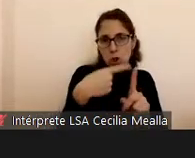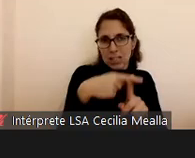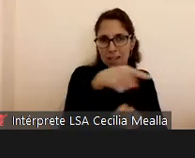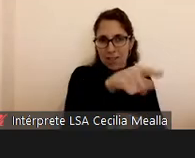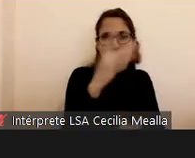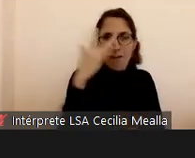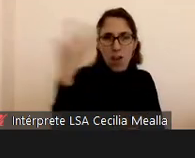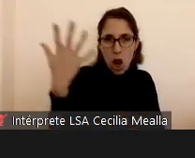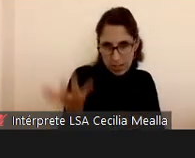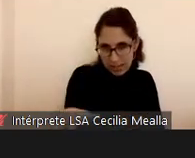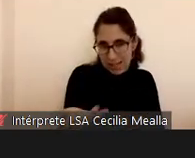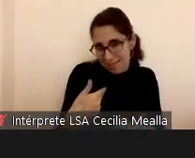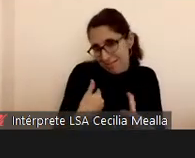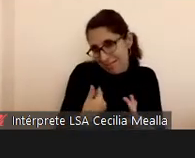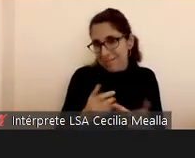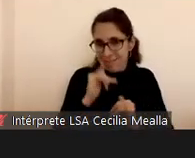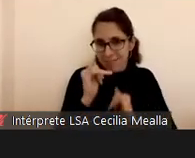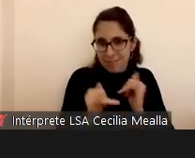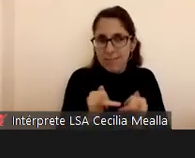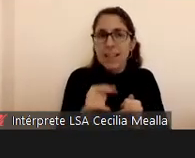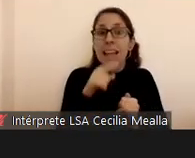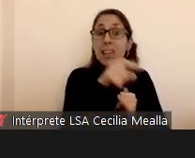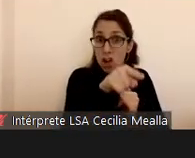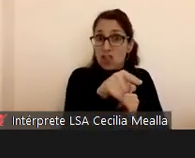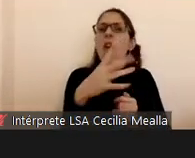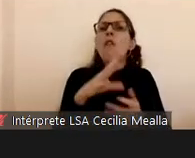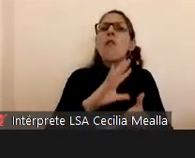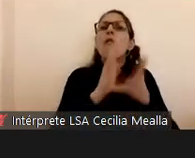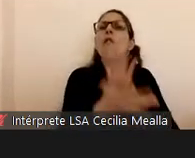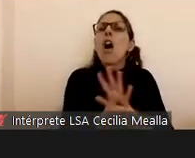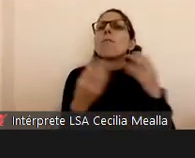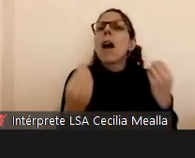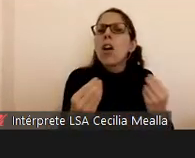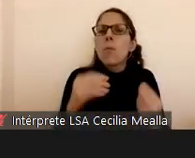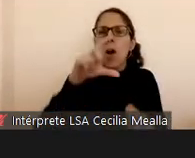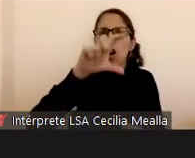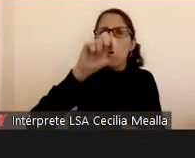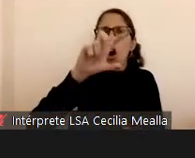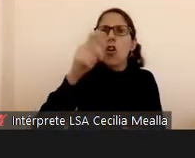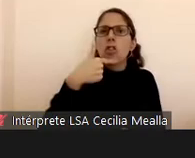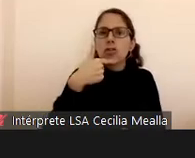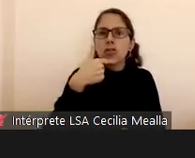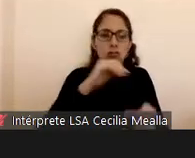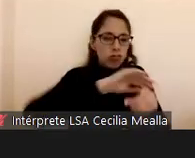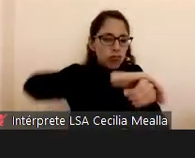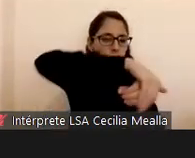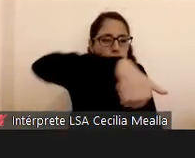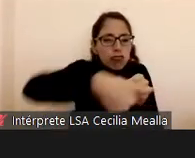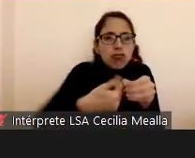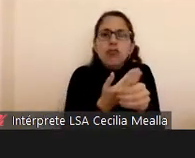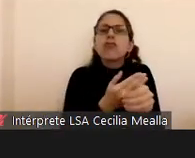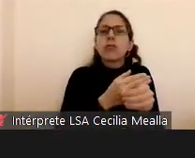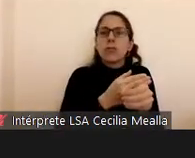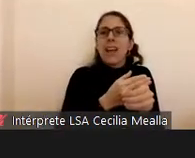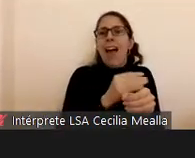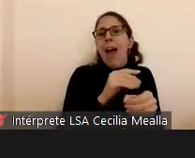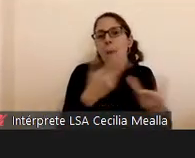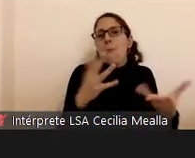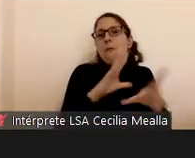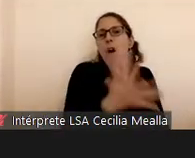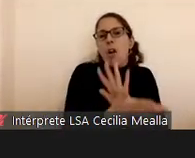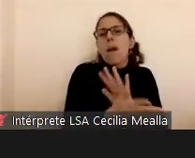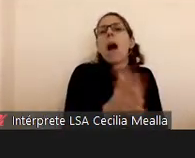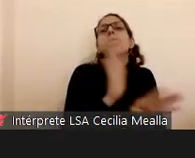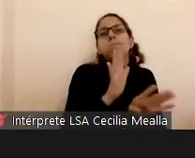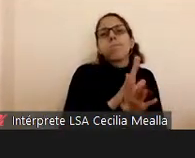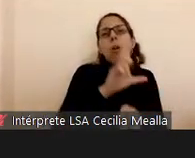hacemos juntos, son cocos por la morfología, ¿sí? Por la forma, y gram positivas por la